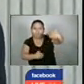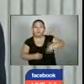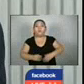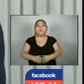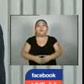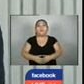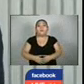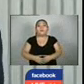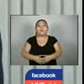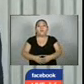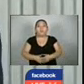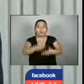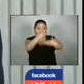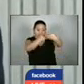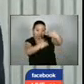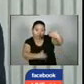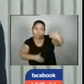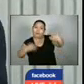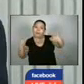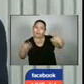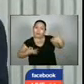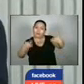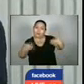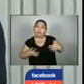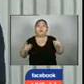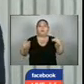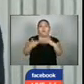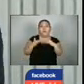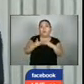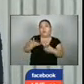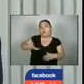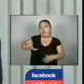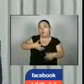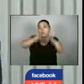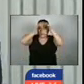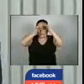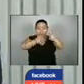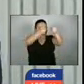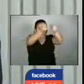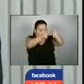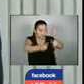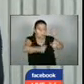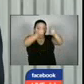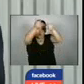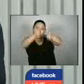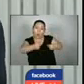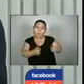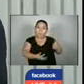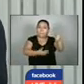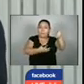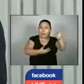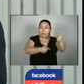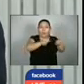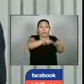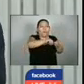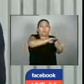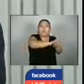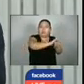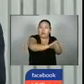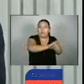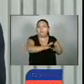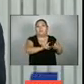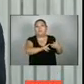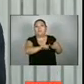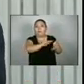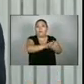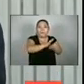para el evento electoral. También hemos decidido que van a ser dos presupuestos extraordinarios. Uno para el financiamiento del